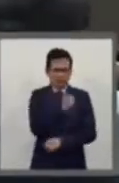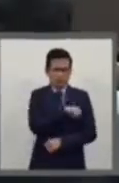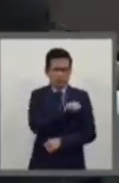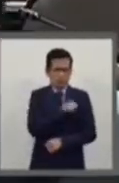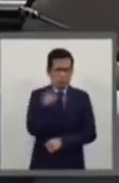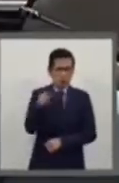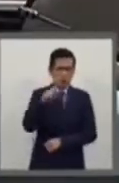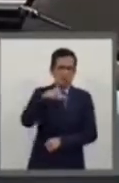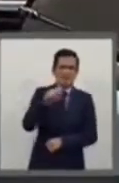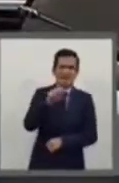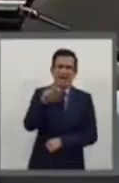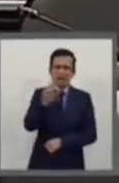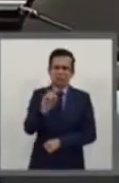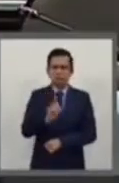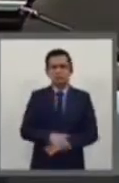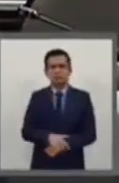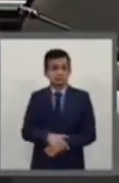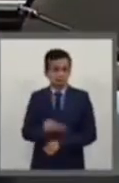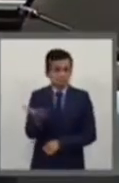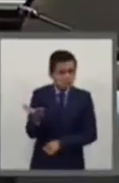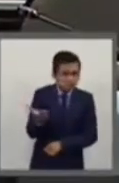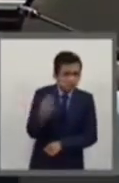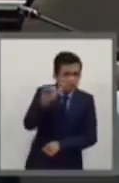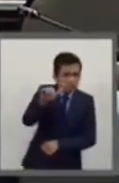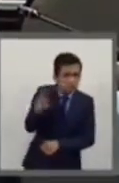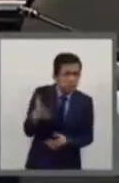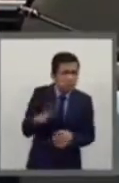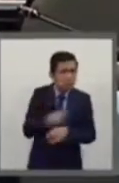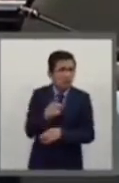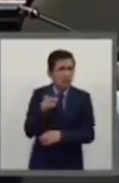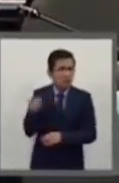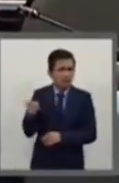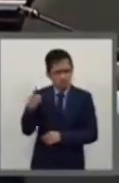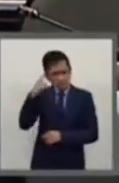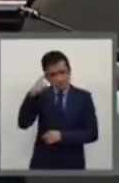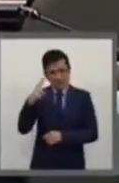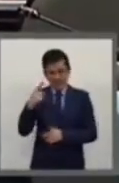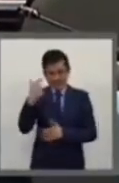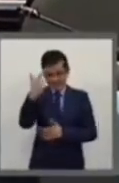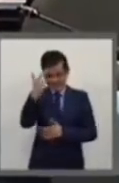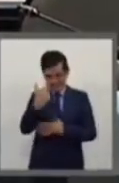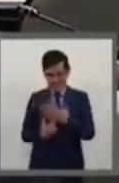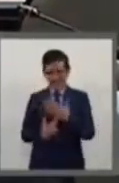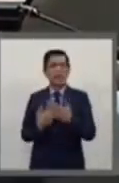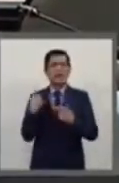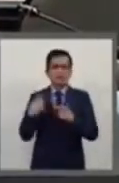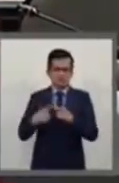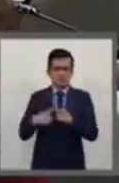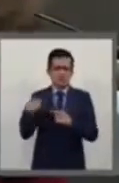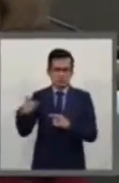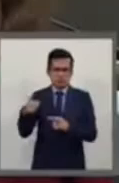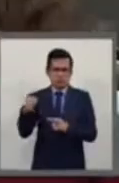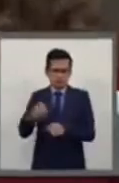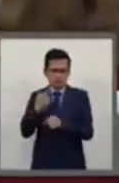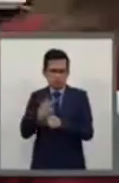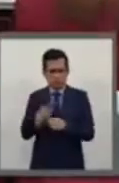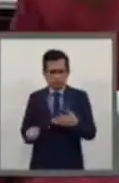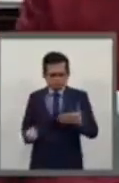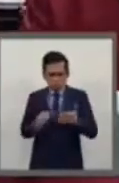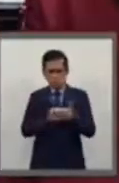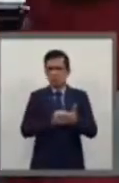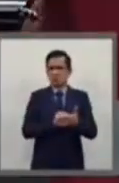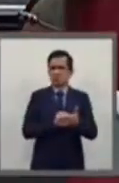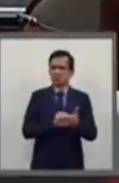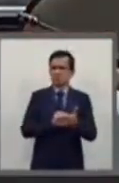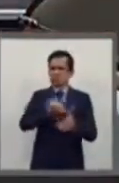que explique por qué se ha incluido dentro de los nombres de los candidatos al subsecretario Pablo Curi, dado